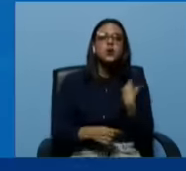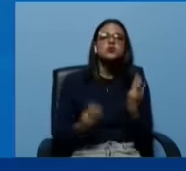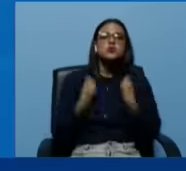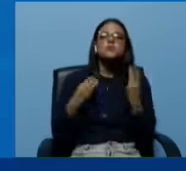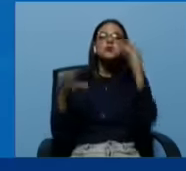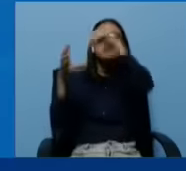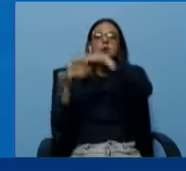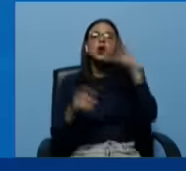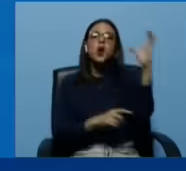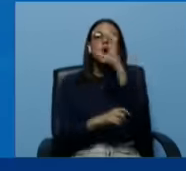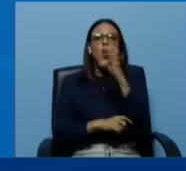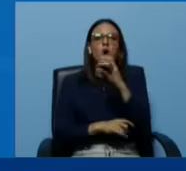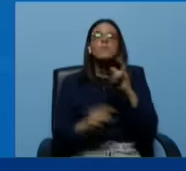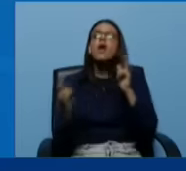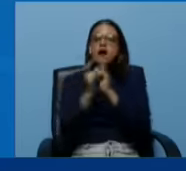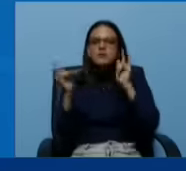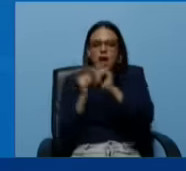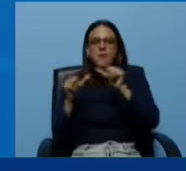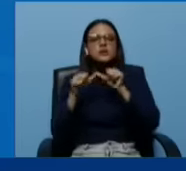Venezuela.